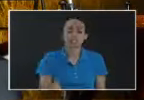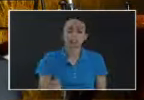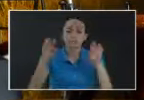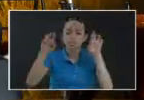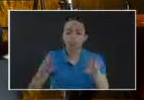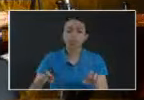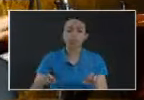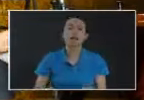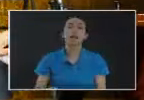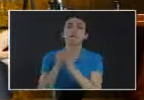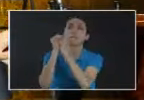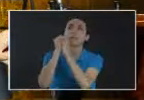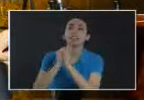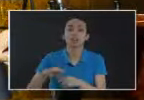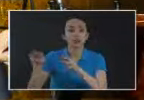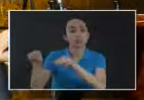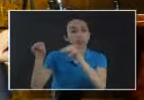¿Y quiénes son los que los vamos a ayudar?